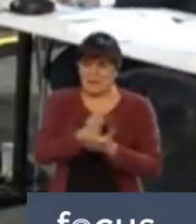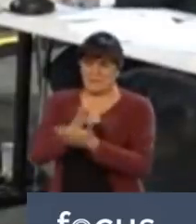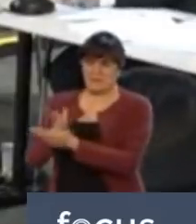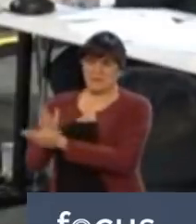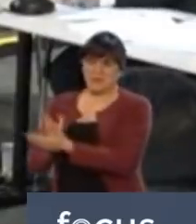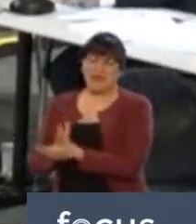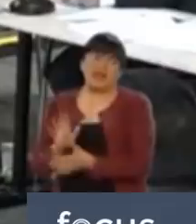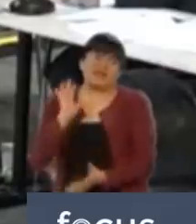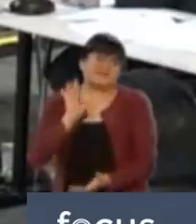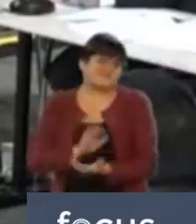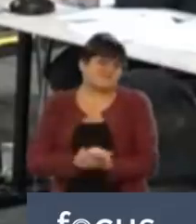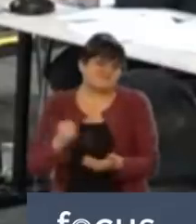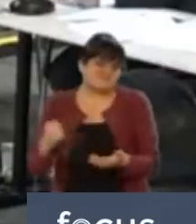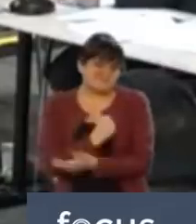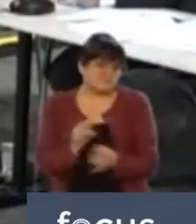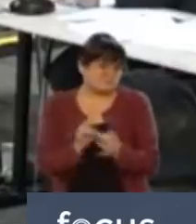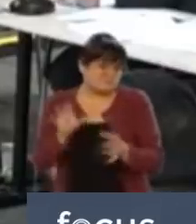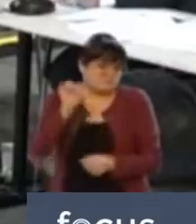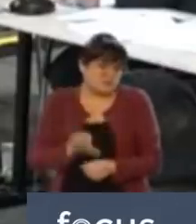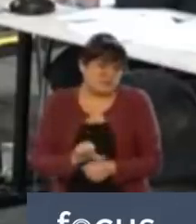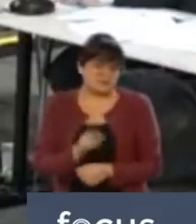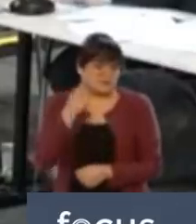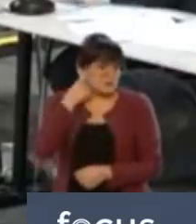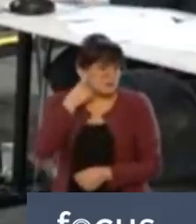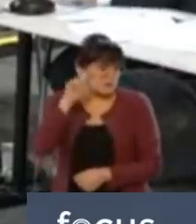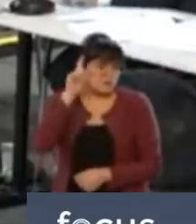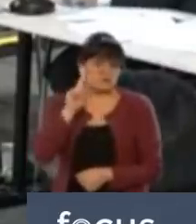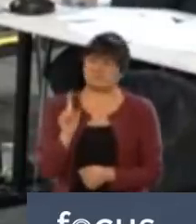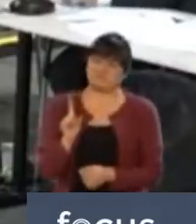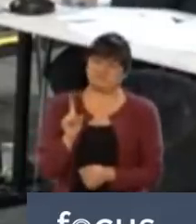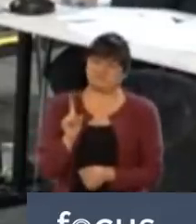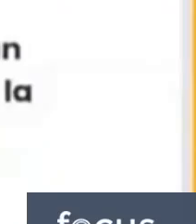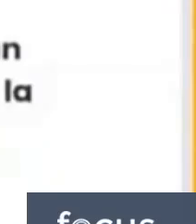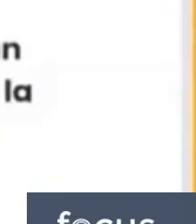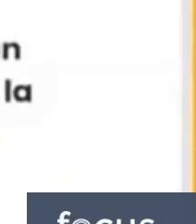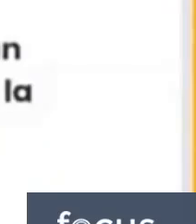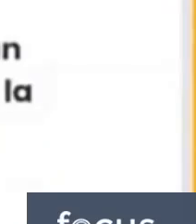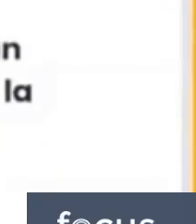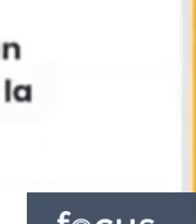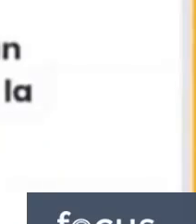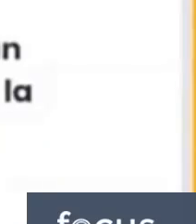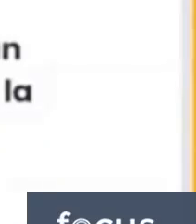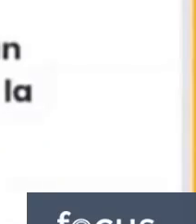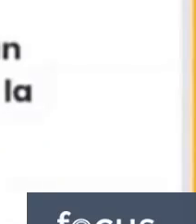sino también que se revise el protocolo para el uso de armas letales y no letales en la policía.